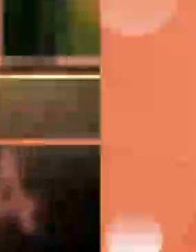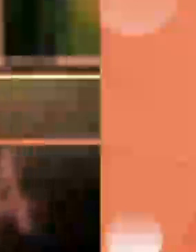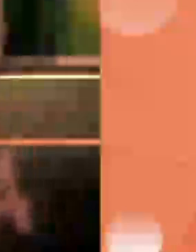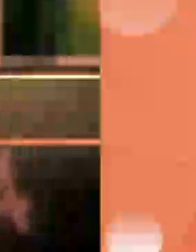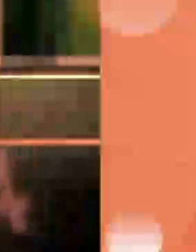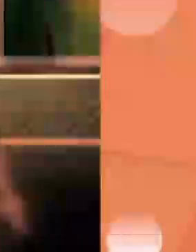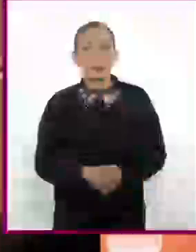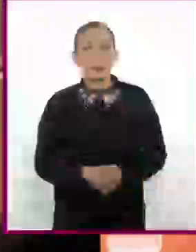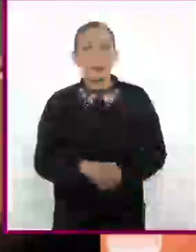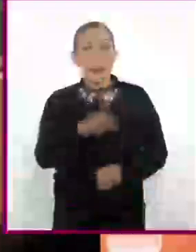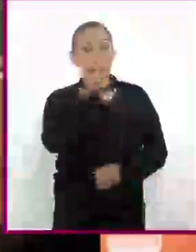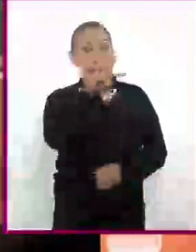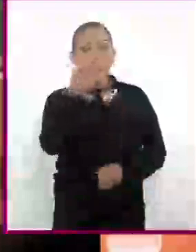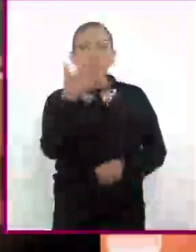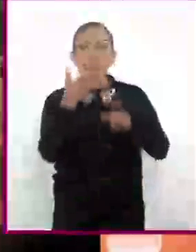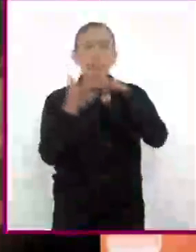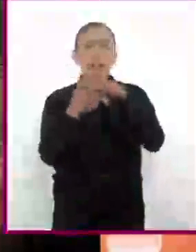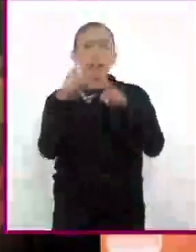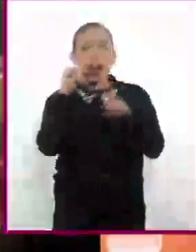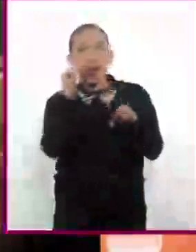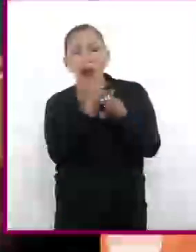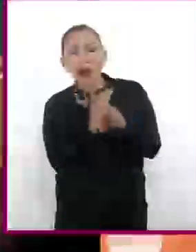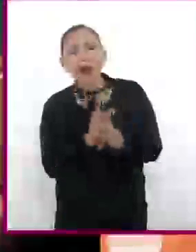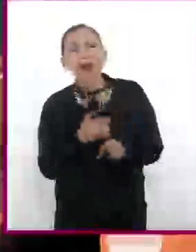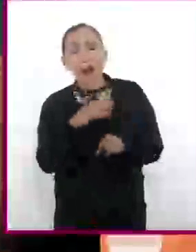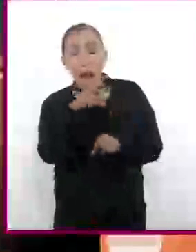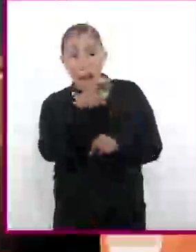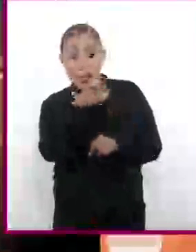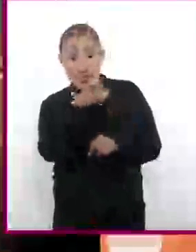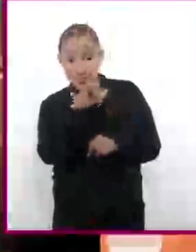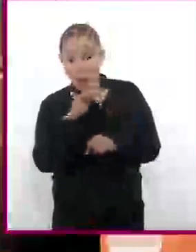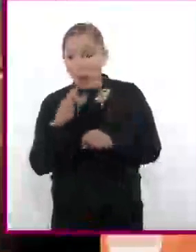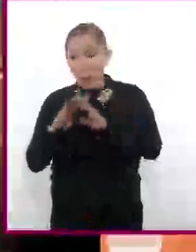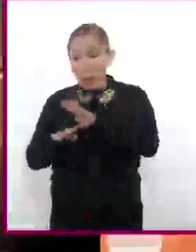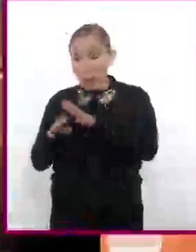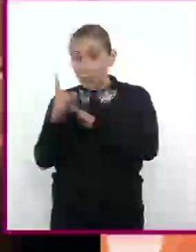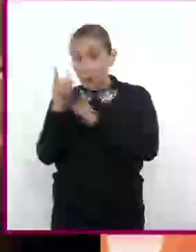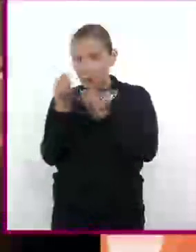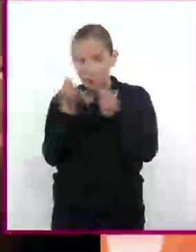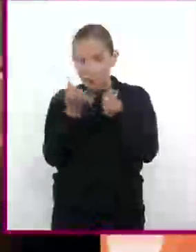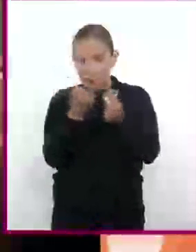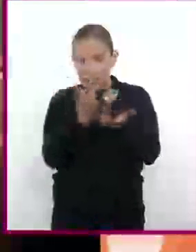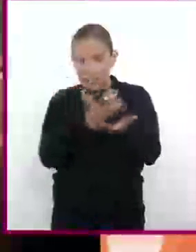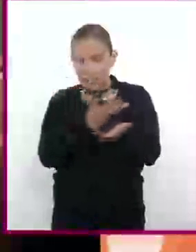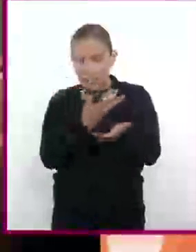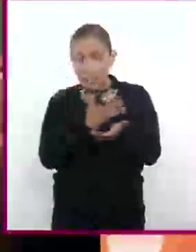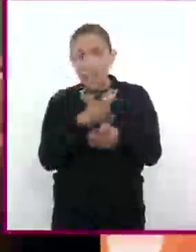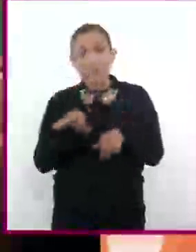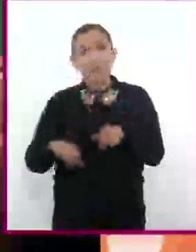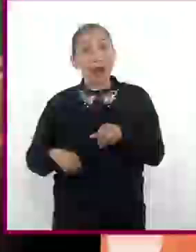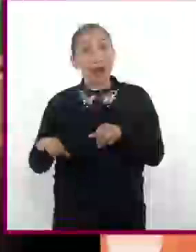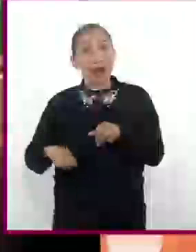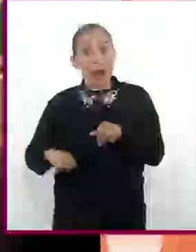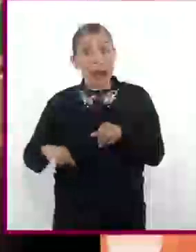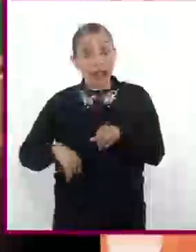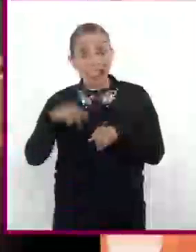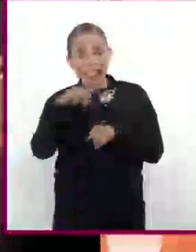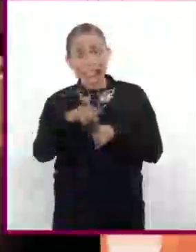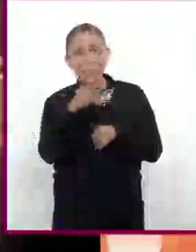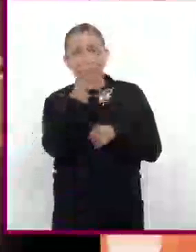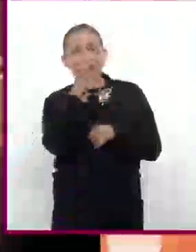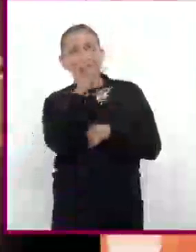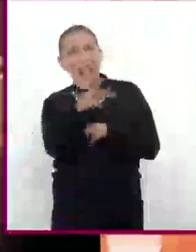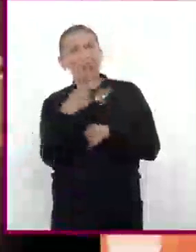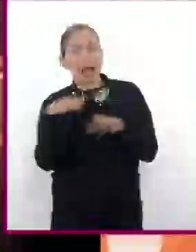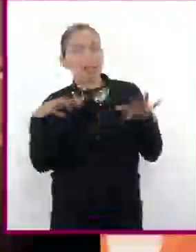La escala de pH sirve para identificar qué tan ácida o básica es una sustancia. Lo interesante es que este concepto